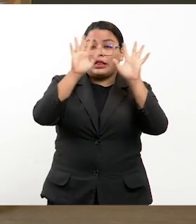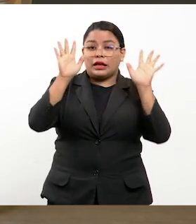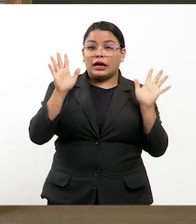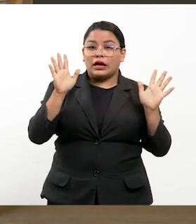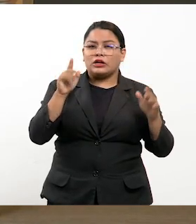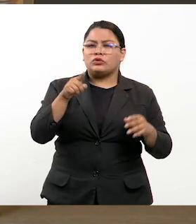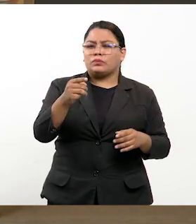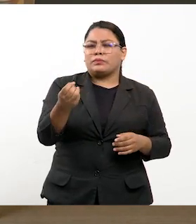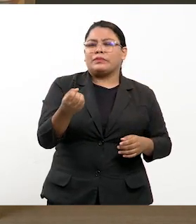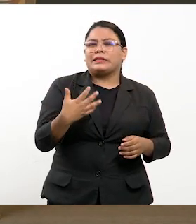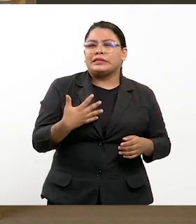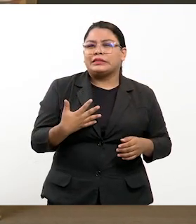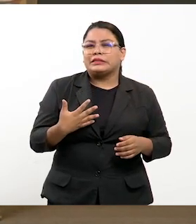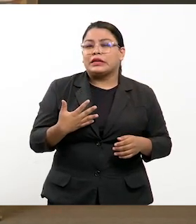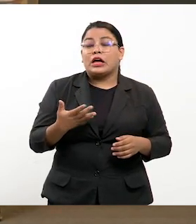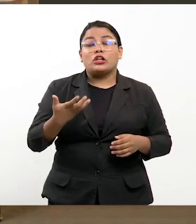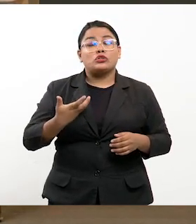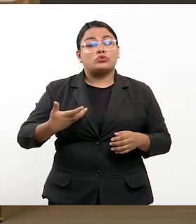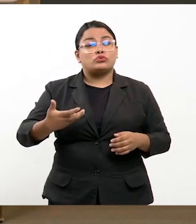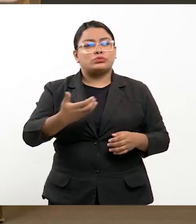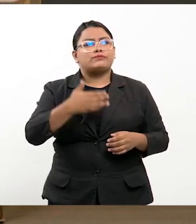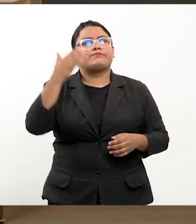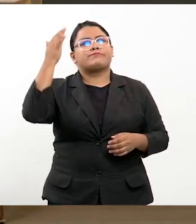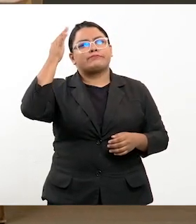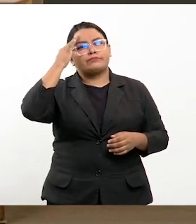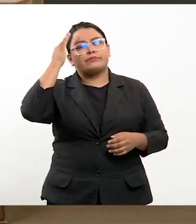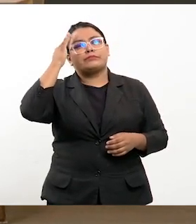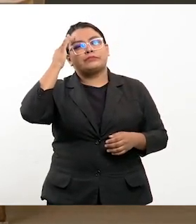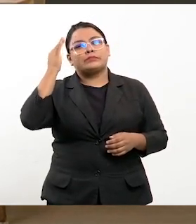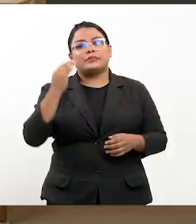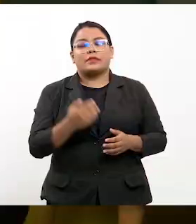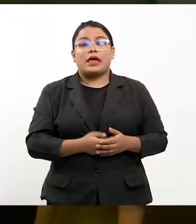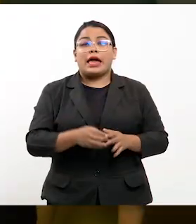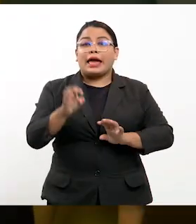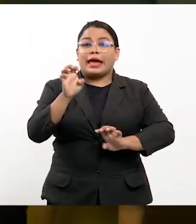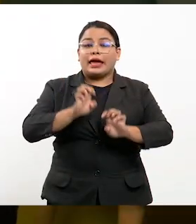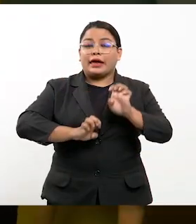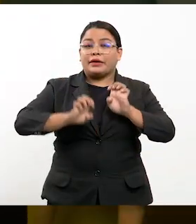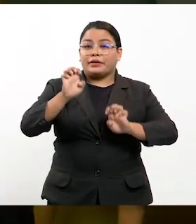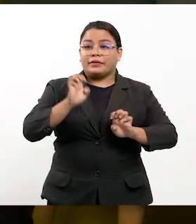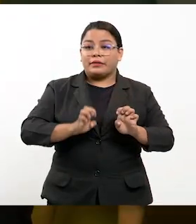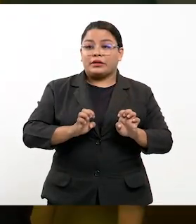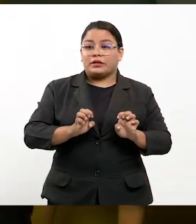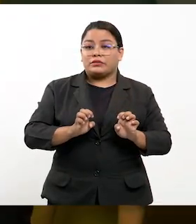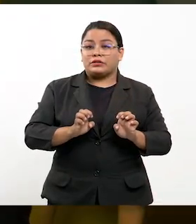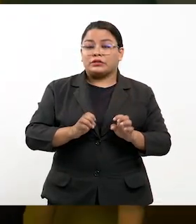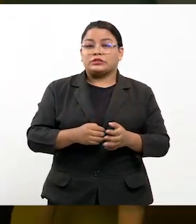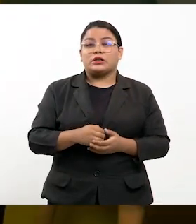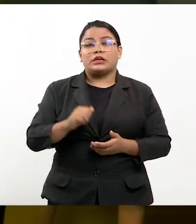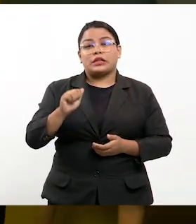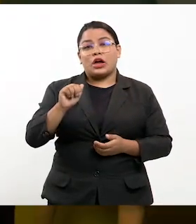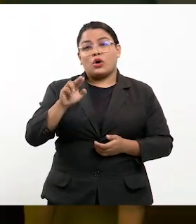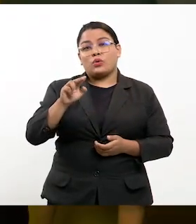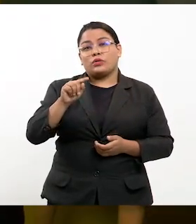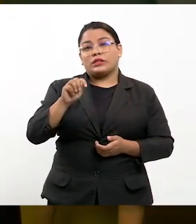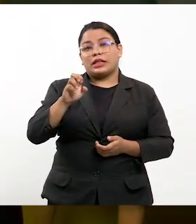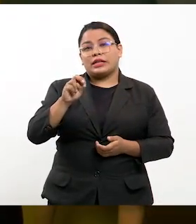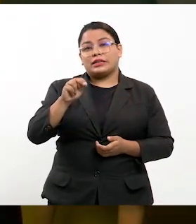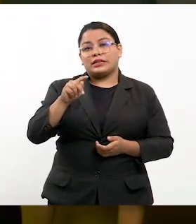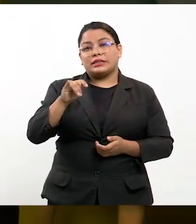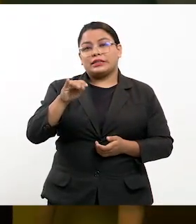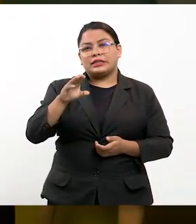esto que tú mencionas, nosotros lo conocemos como la evaluación auténtica. Es